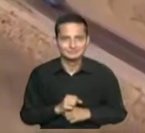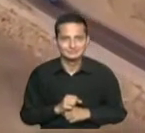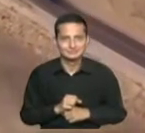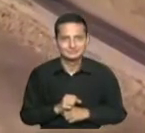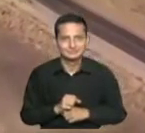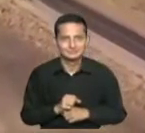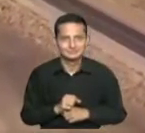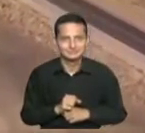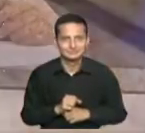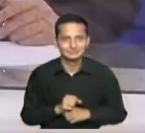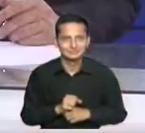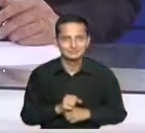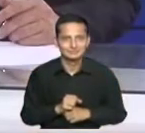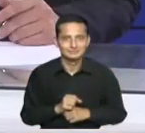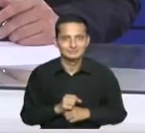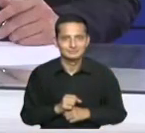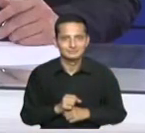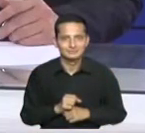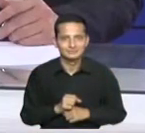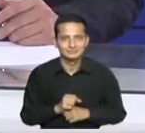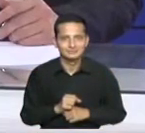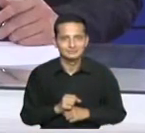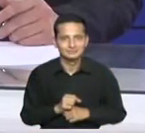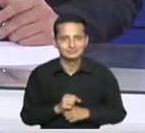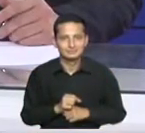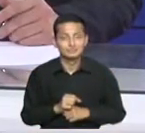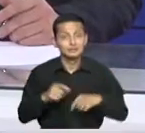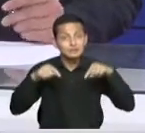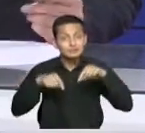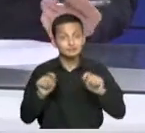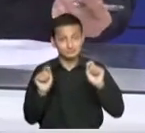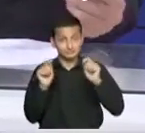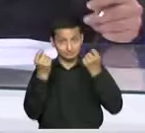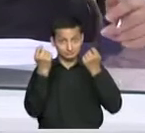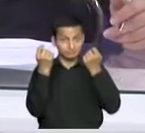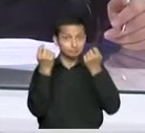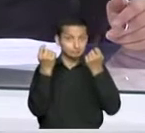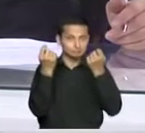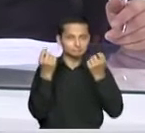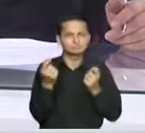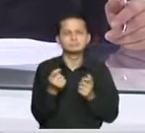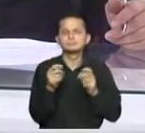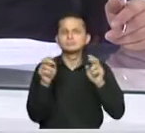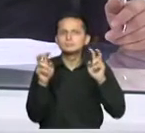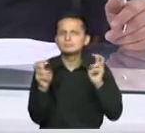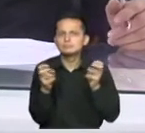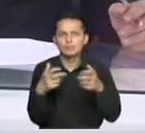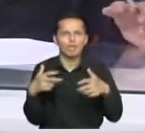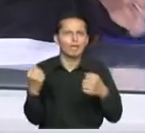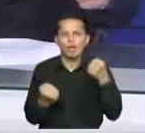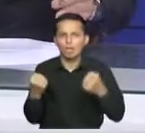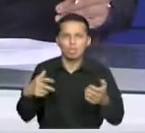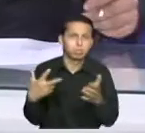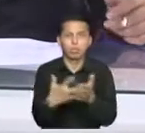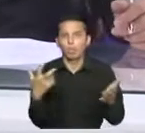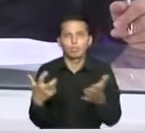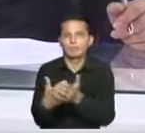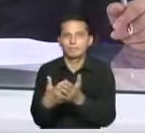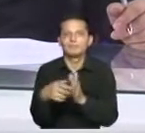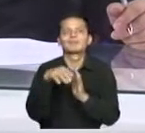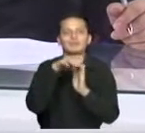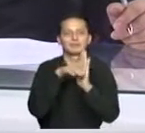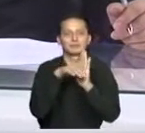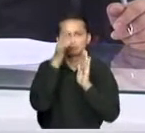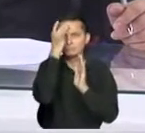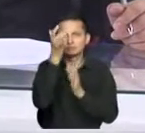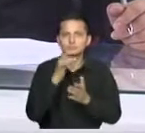Noticiero Ciudadano. En este feriado disminuyó el registro de incidentes. Esto fue posible gracias a que las